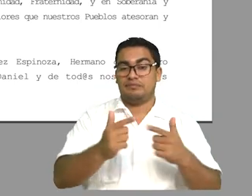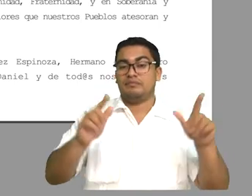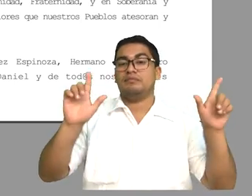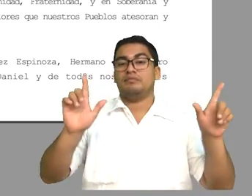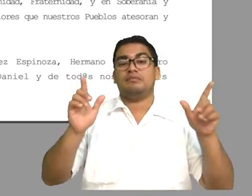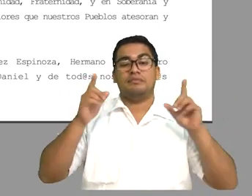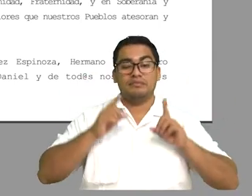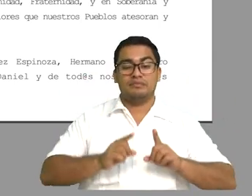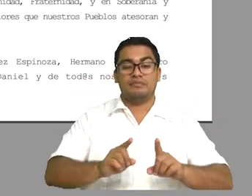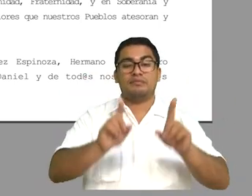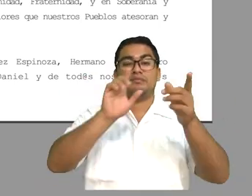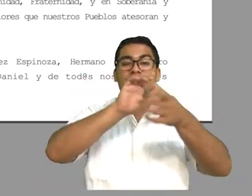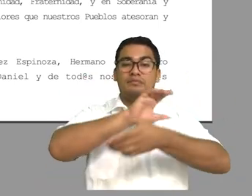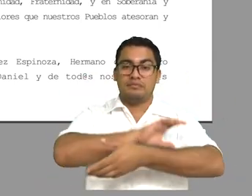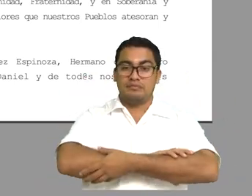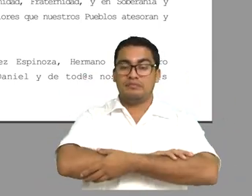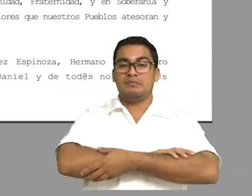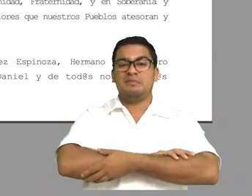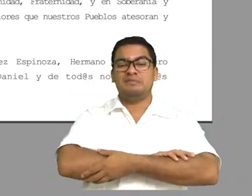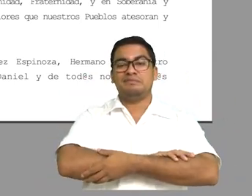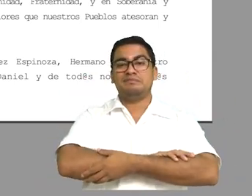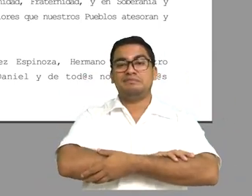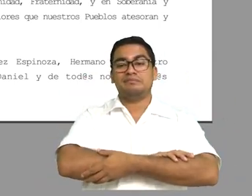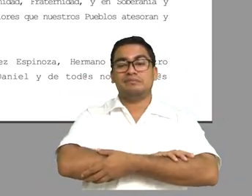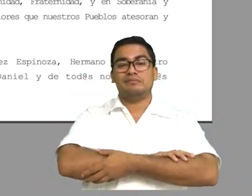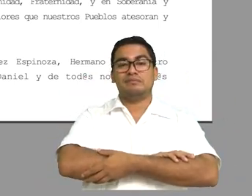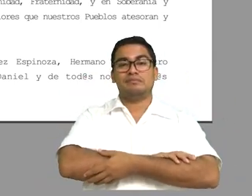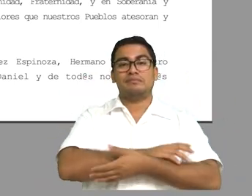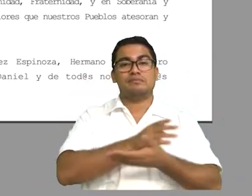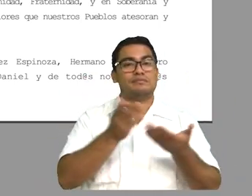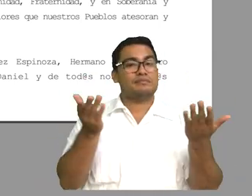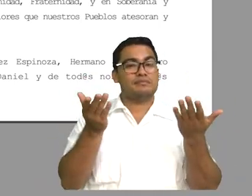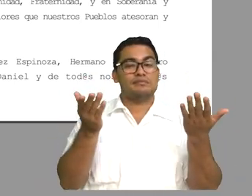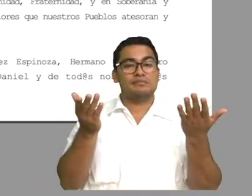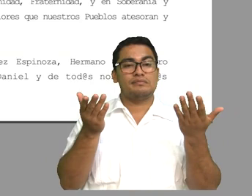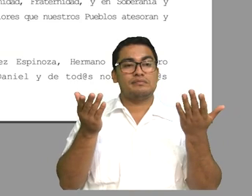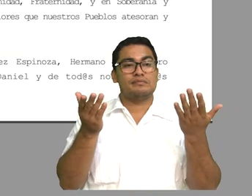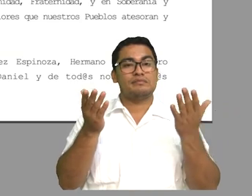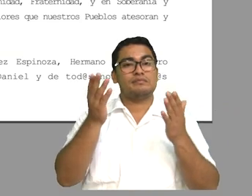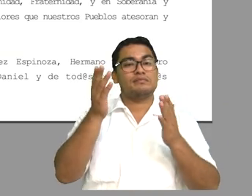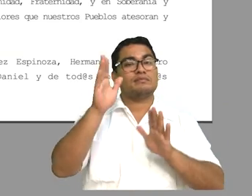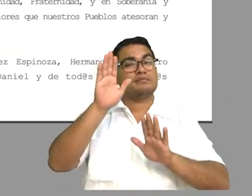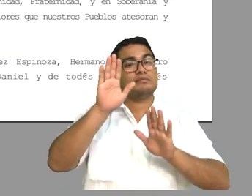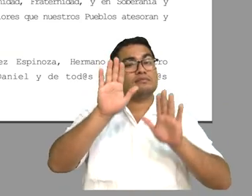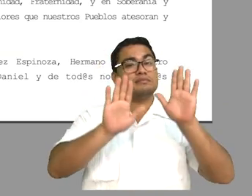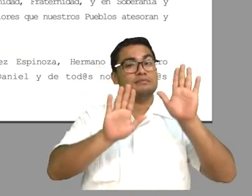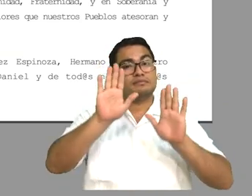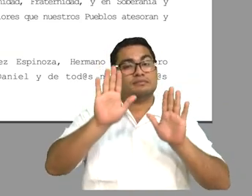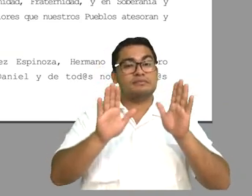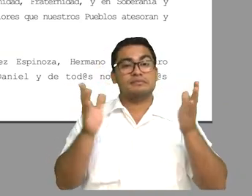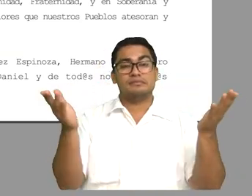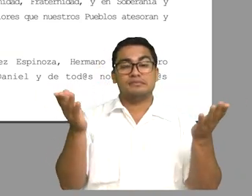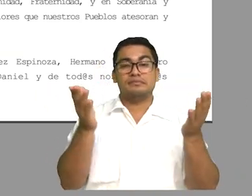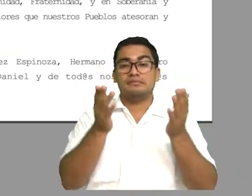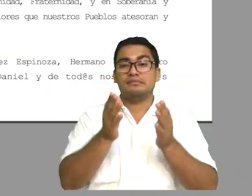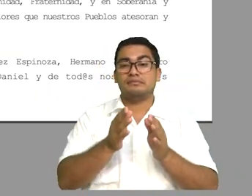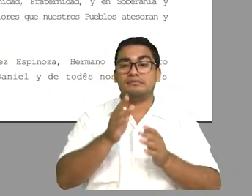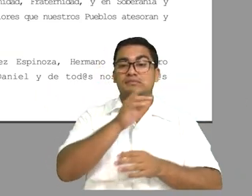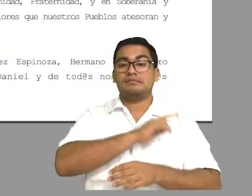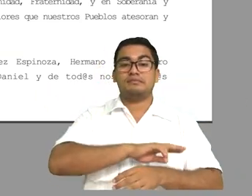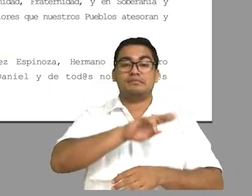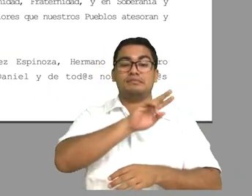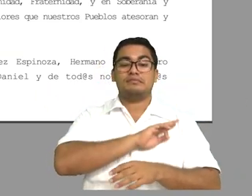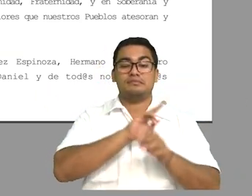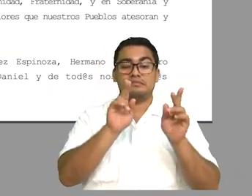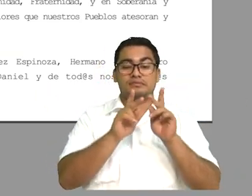dignidad, fraternidad y en soberanía y democracia, valores que nuestros